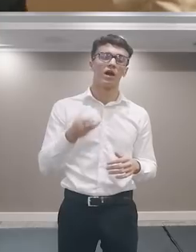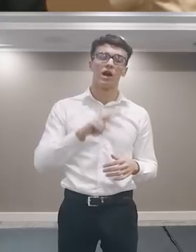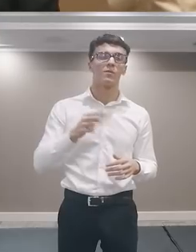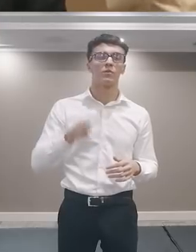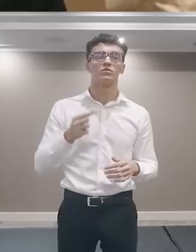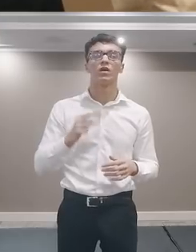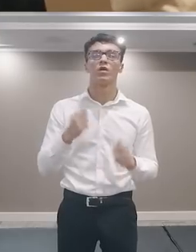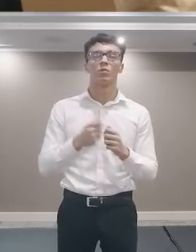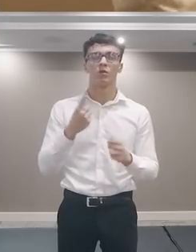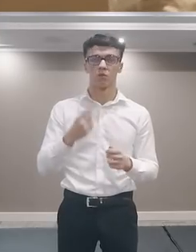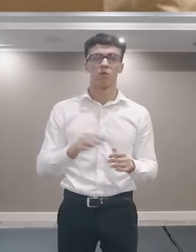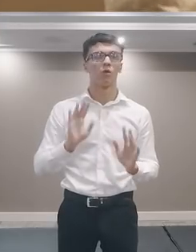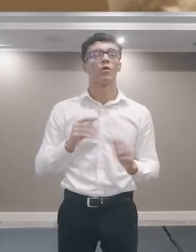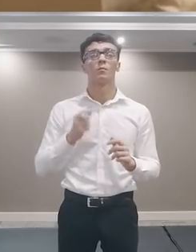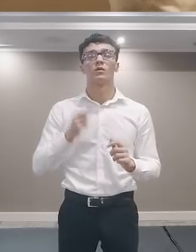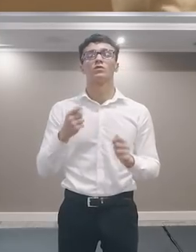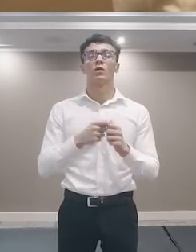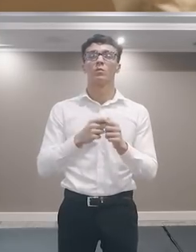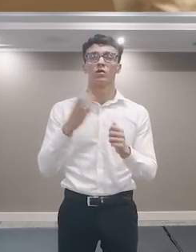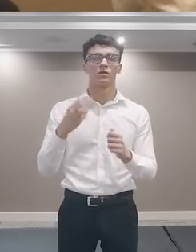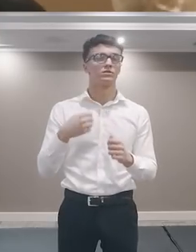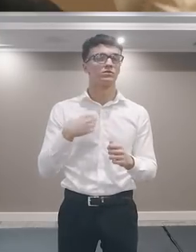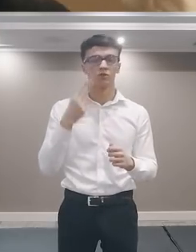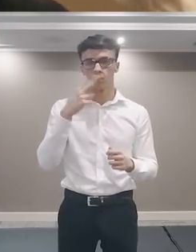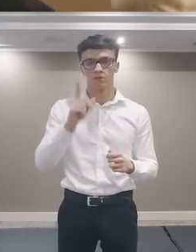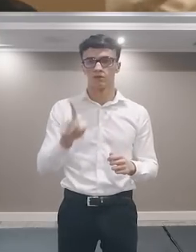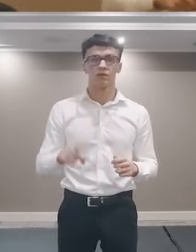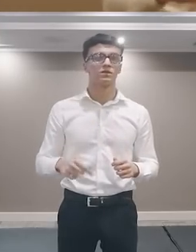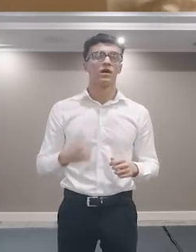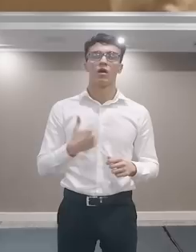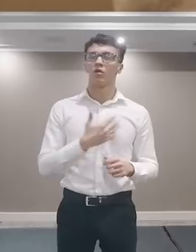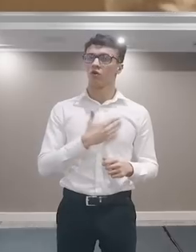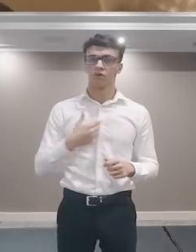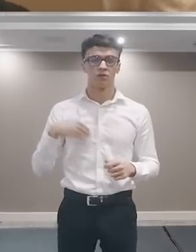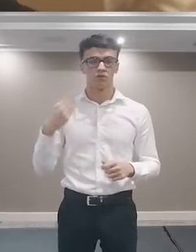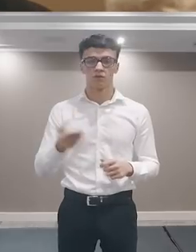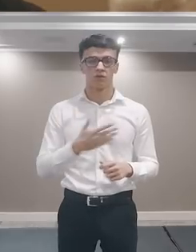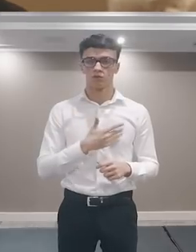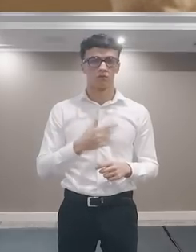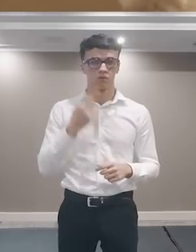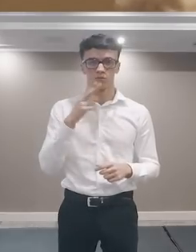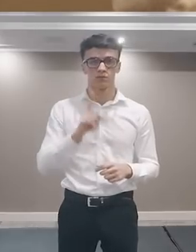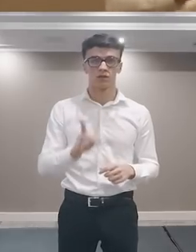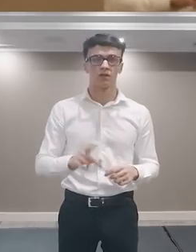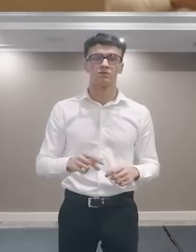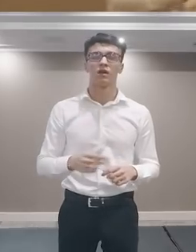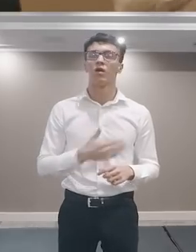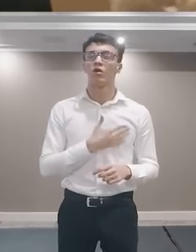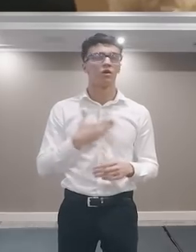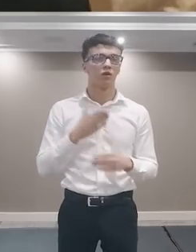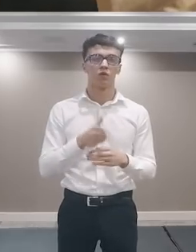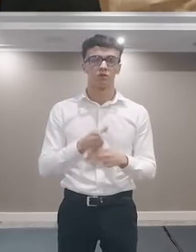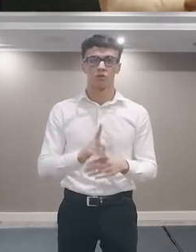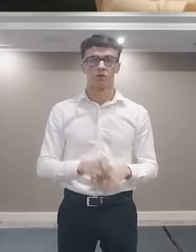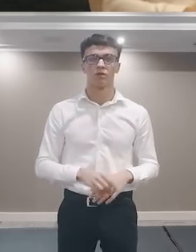ni te interesa no te gusta viajar quieres seguir con tu rutina no pasa nada no pasa absolutamente nada o sea cada uno